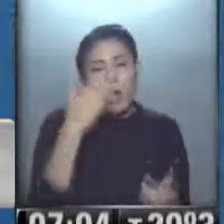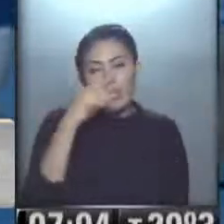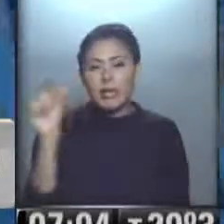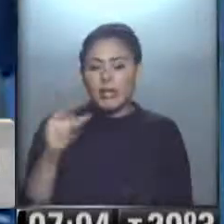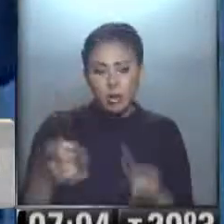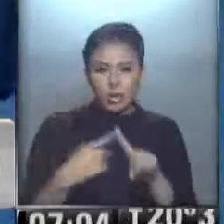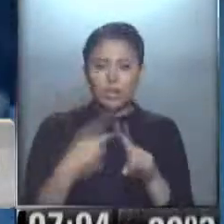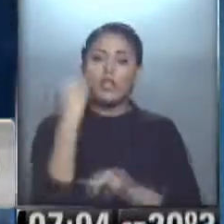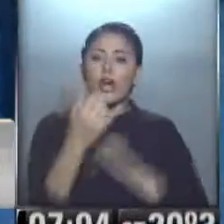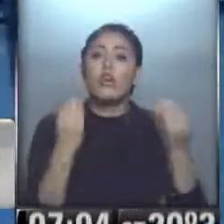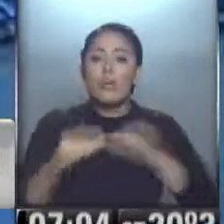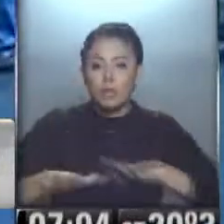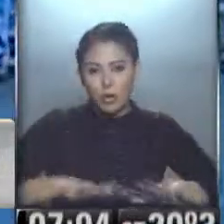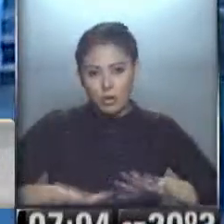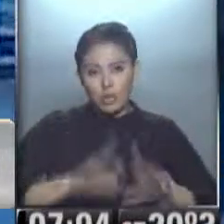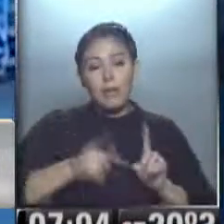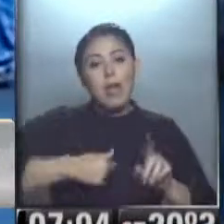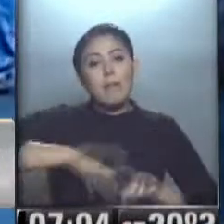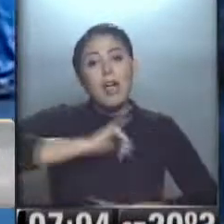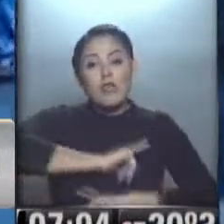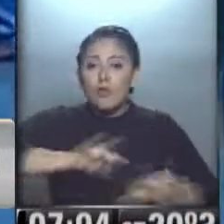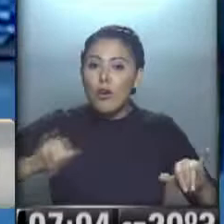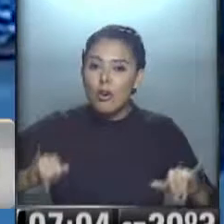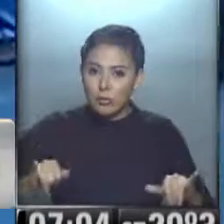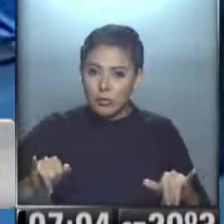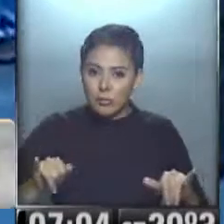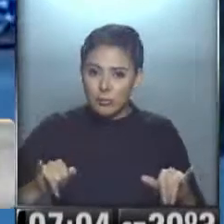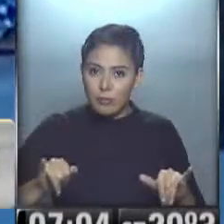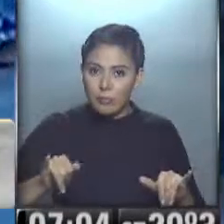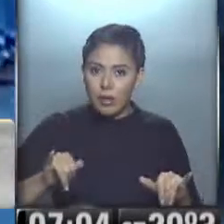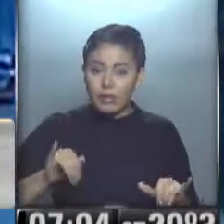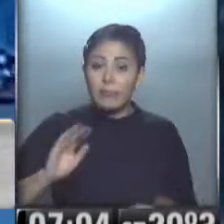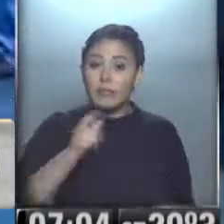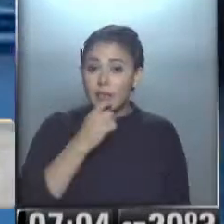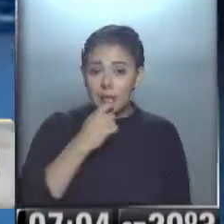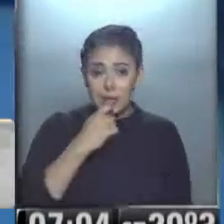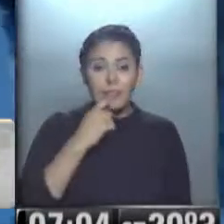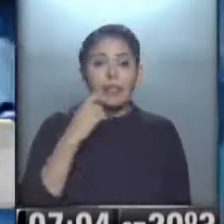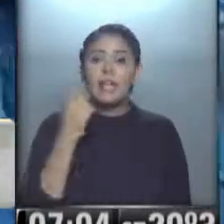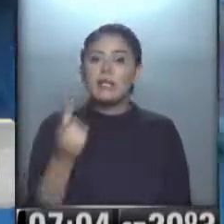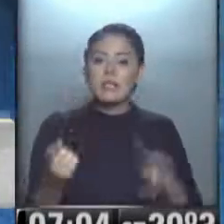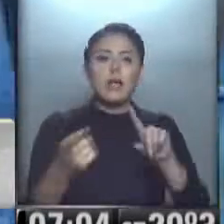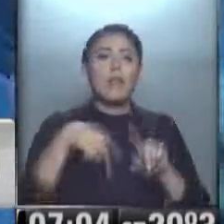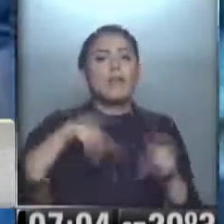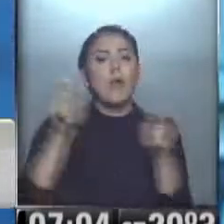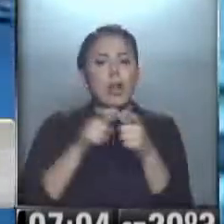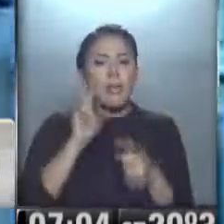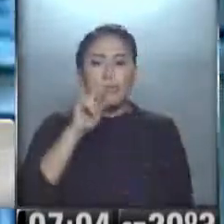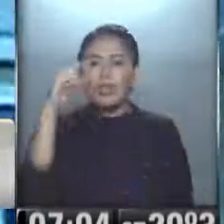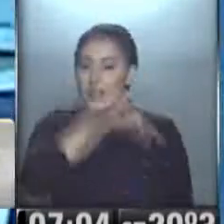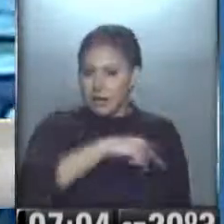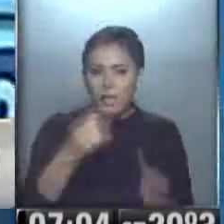con esta situación vamos a seguir informando en toda la en toda la edición de visión 7